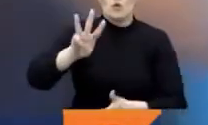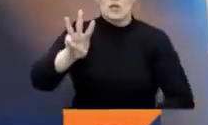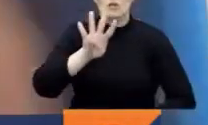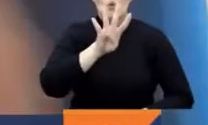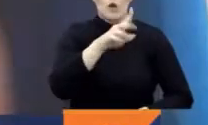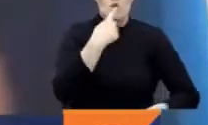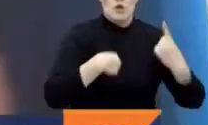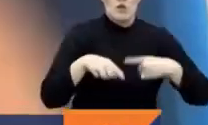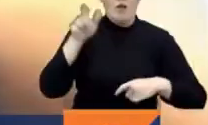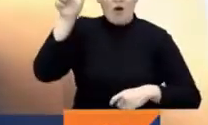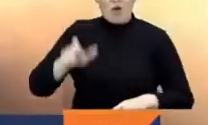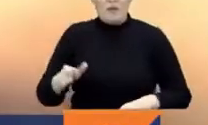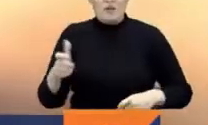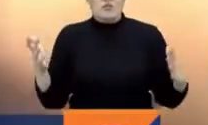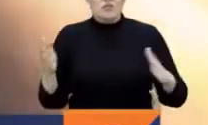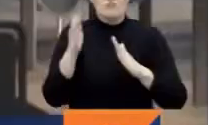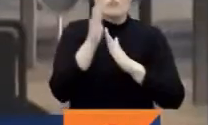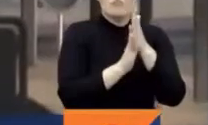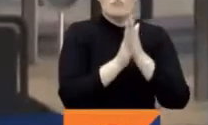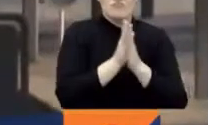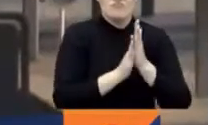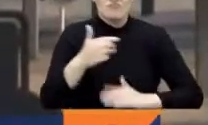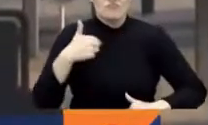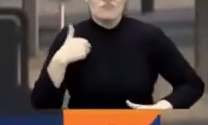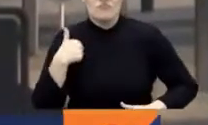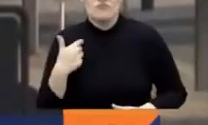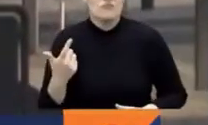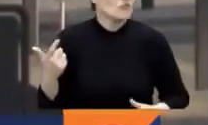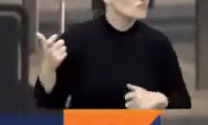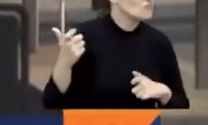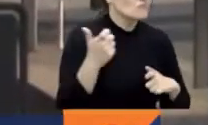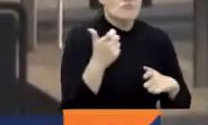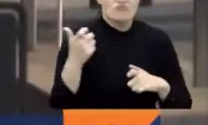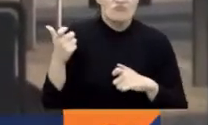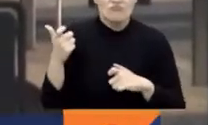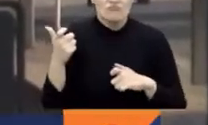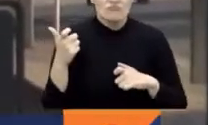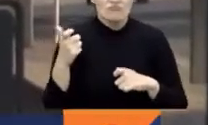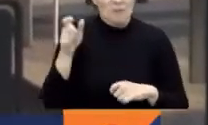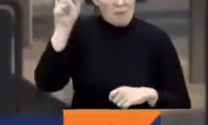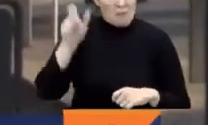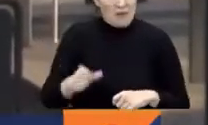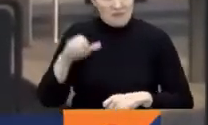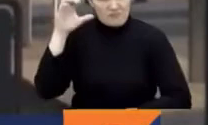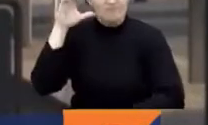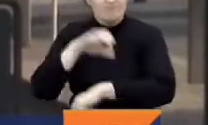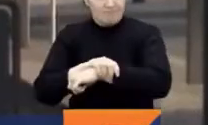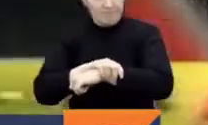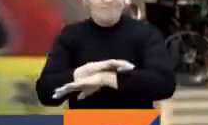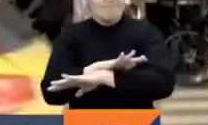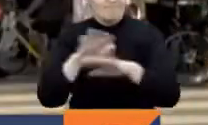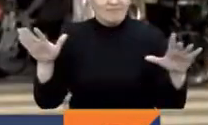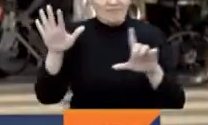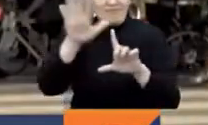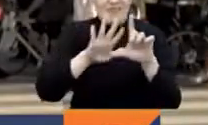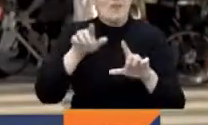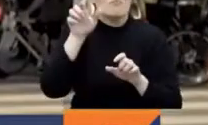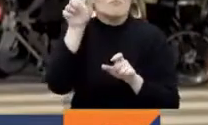antes del ataque en el que simulaba suicidarse con un arma, por lo que un juez resolvió que el hombre quede en detención en una unidad